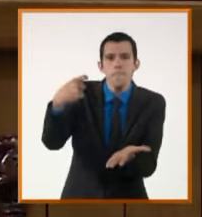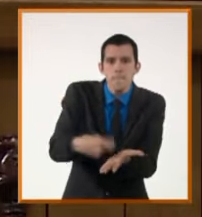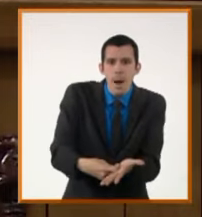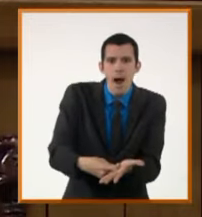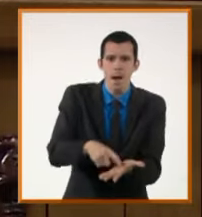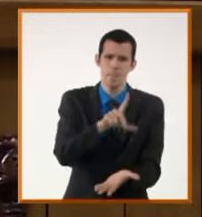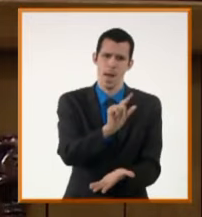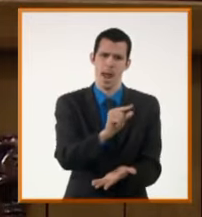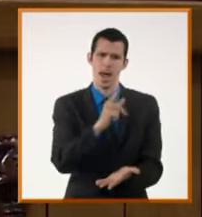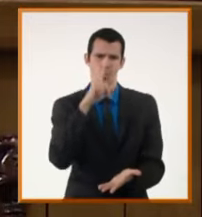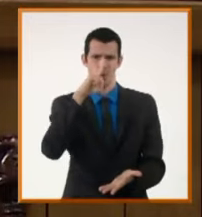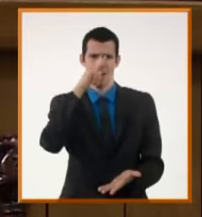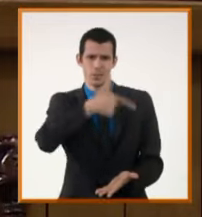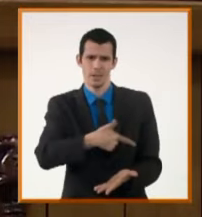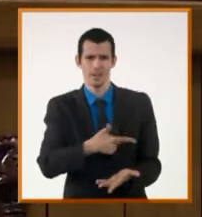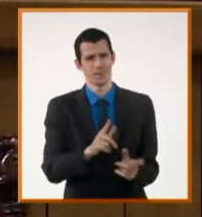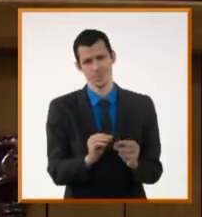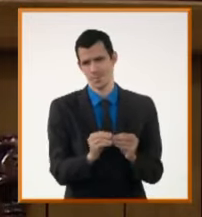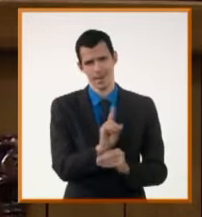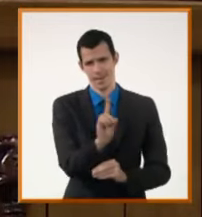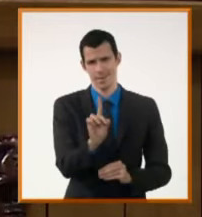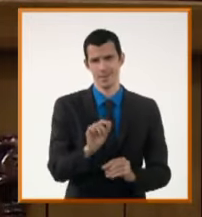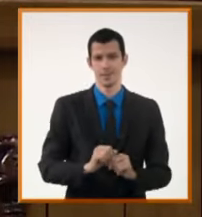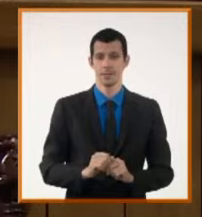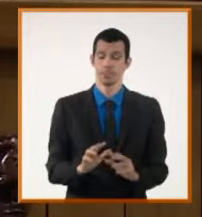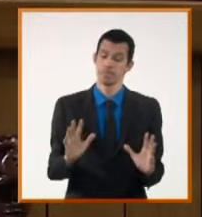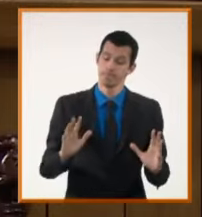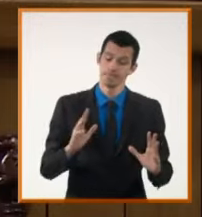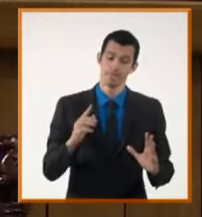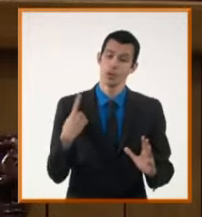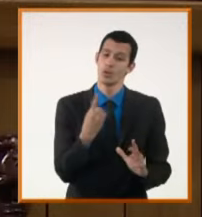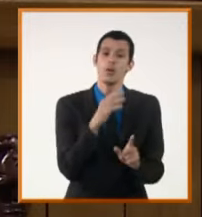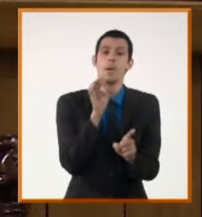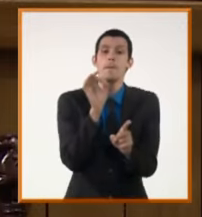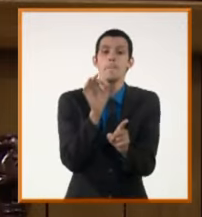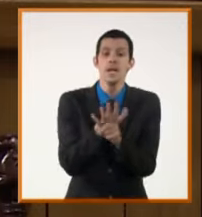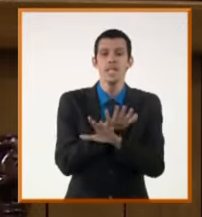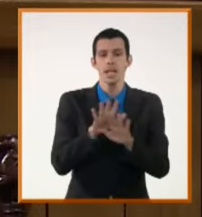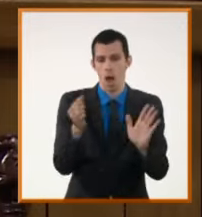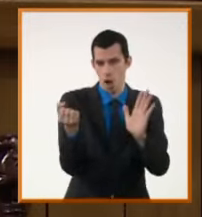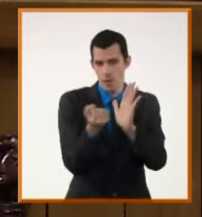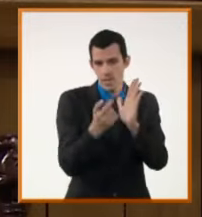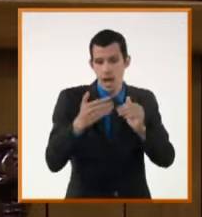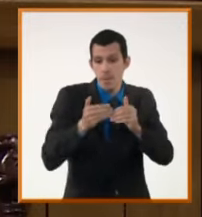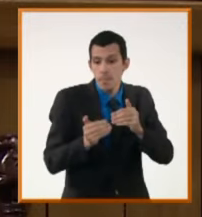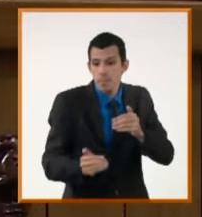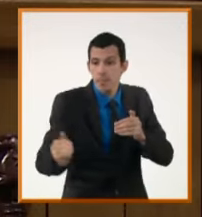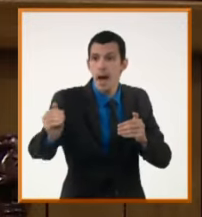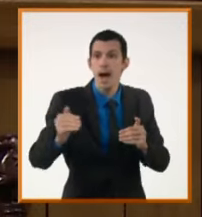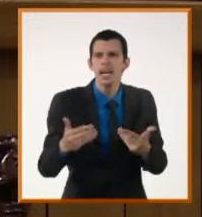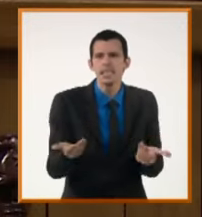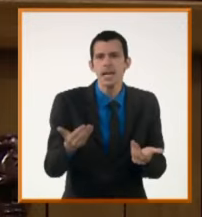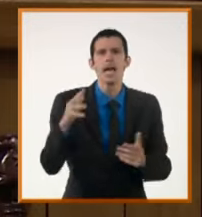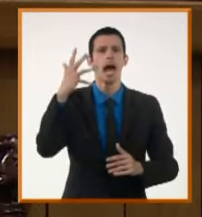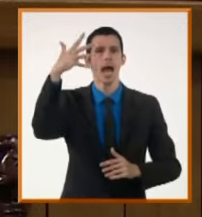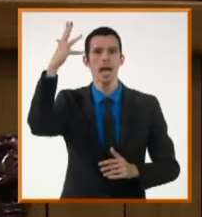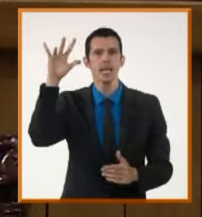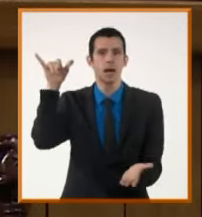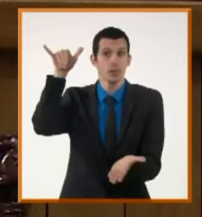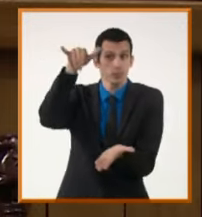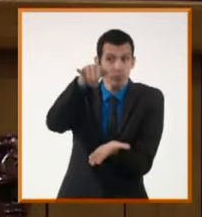tanto, vamos a empezar a cobrar en dólar la gasolina a todos los turistas y a todos los visitantes